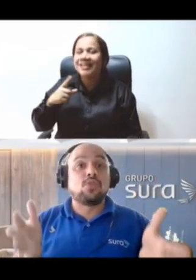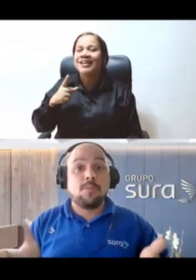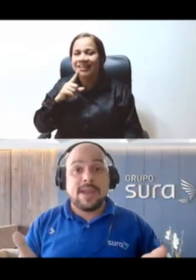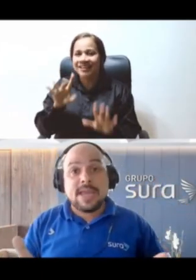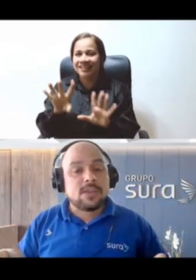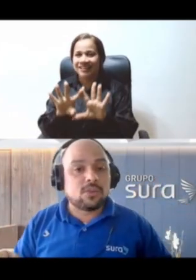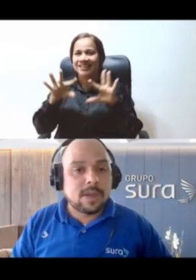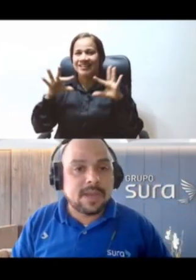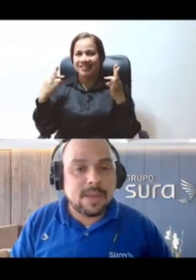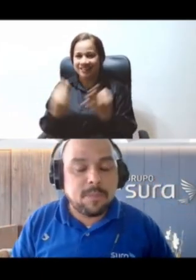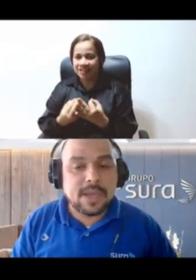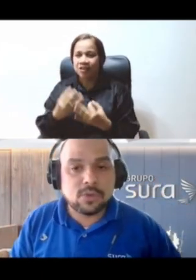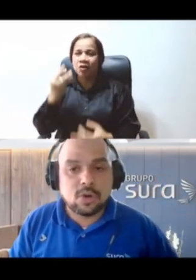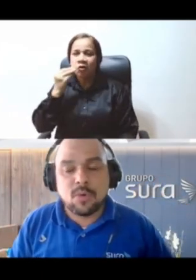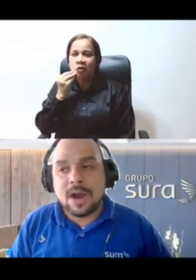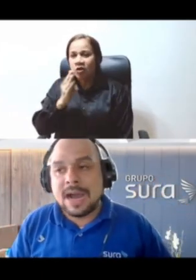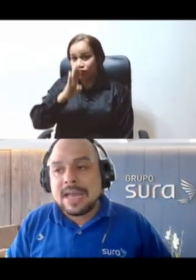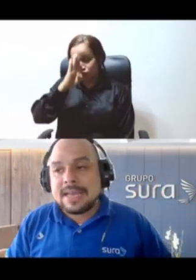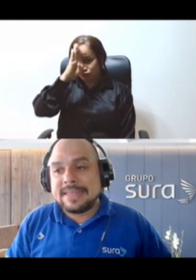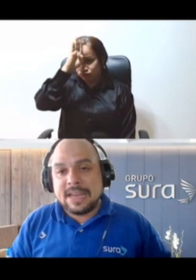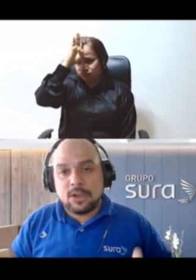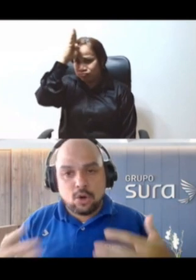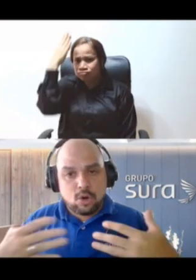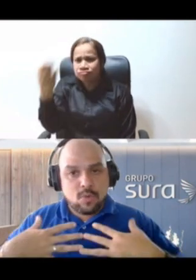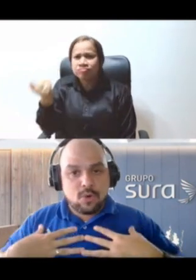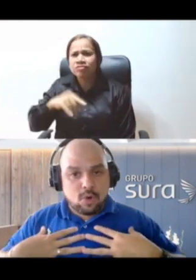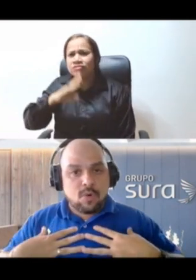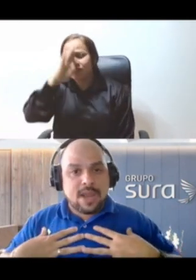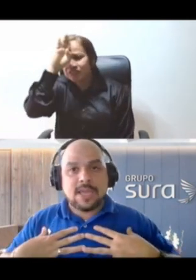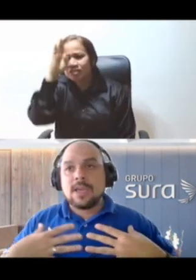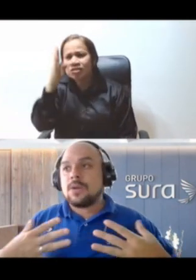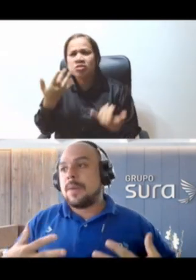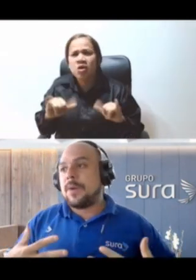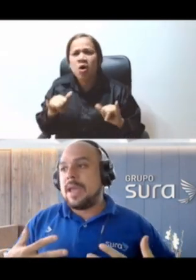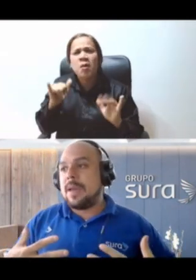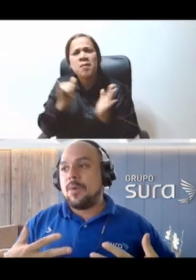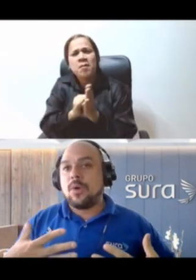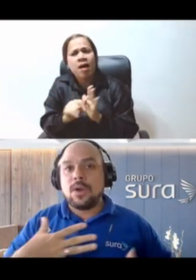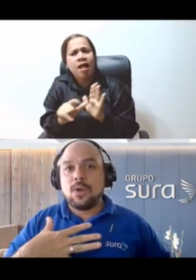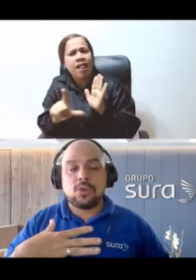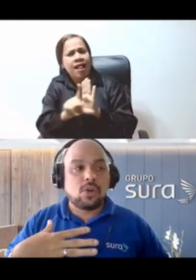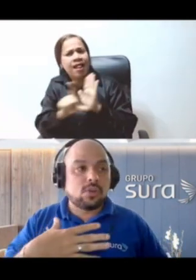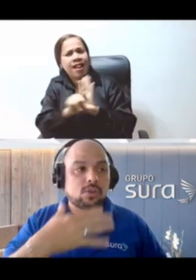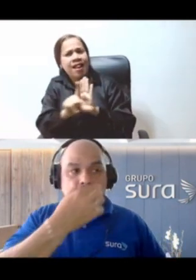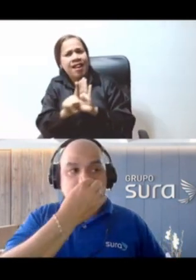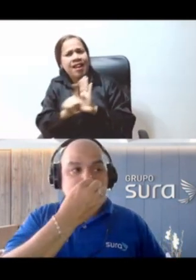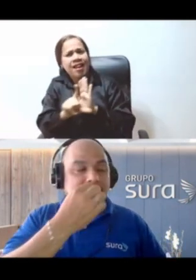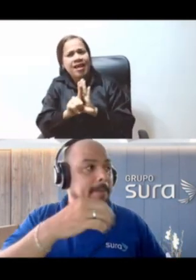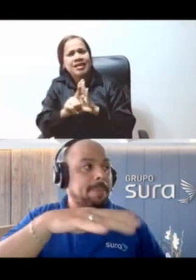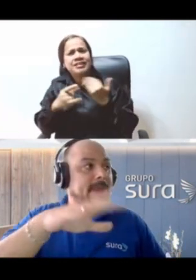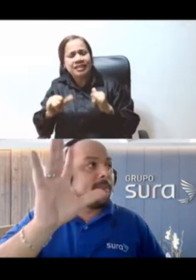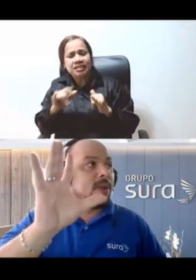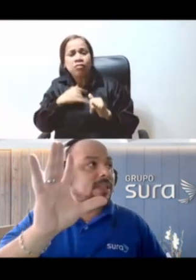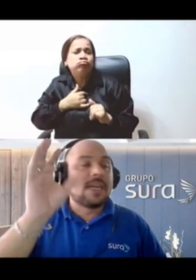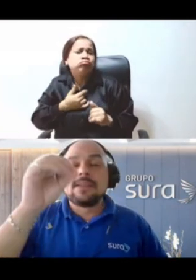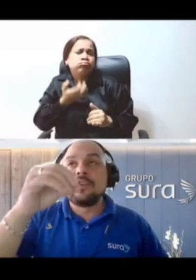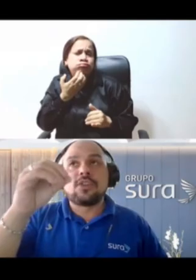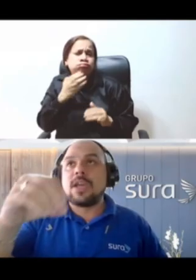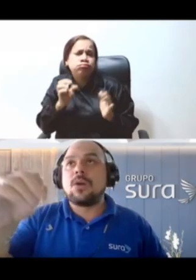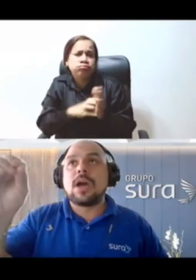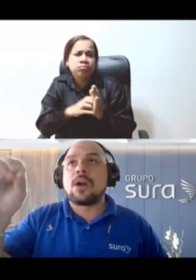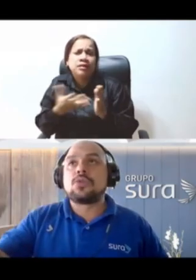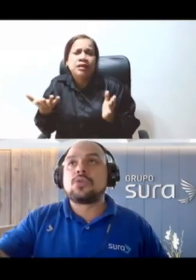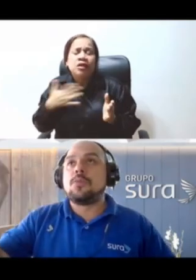familia, desde mi costumbre, yo también empiezo como a tenerlo como ley. O sea, por ejemplo, nosotros, digámoslo